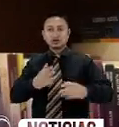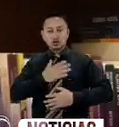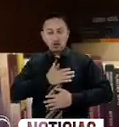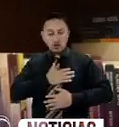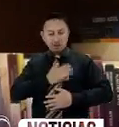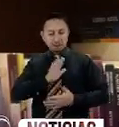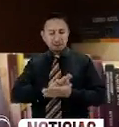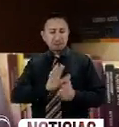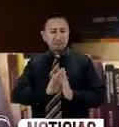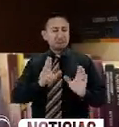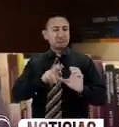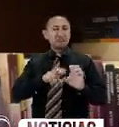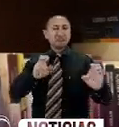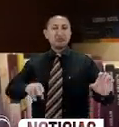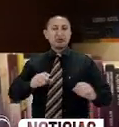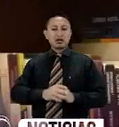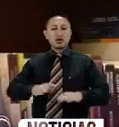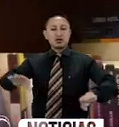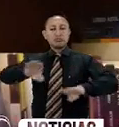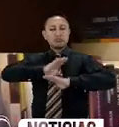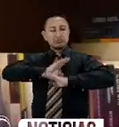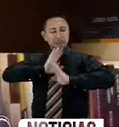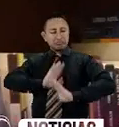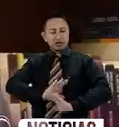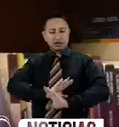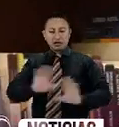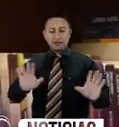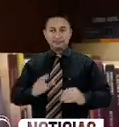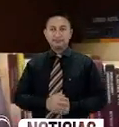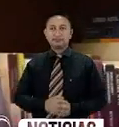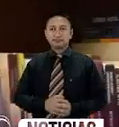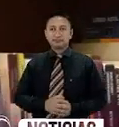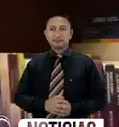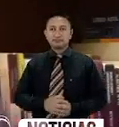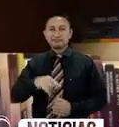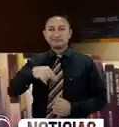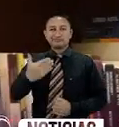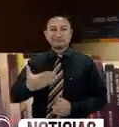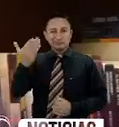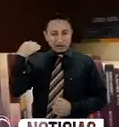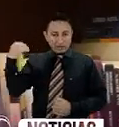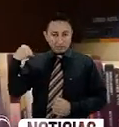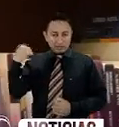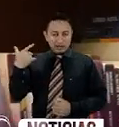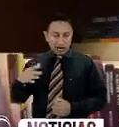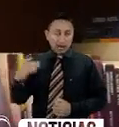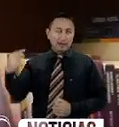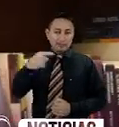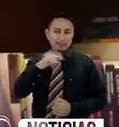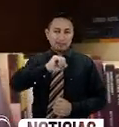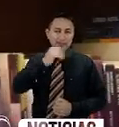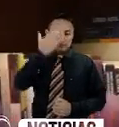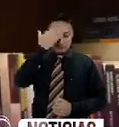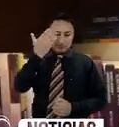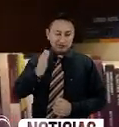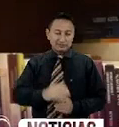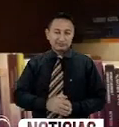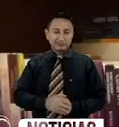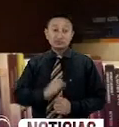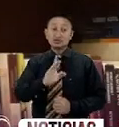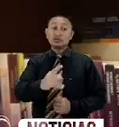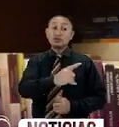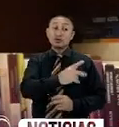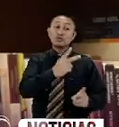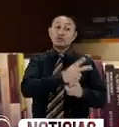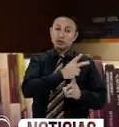en alto con la satisfacción del deber cumplido ya me venían diciendo lo que iba a pasar ya Me venían advirtiendo